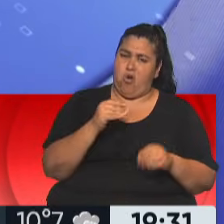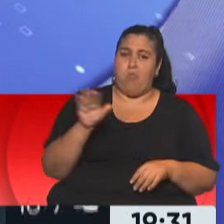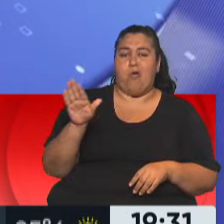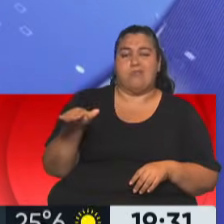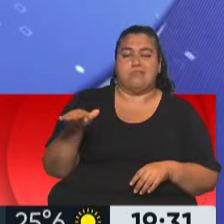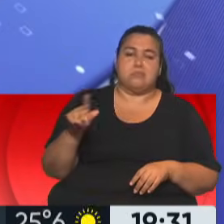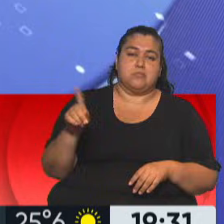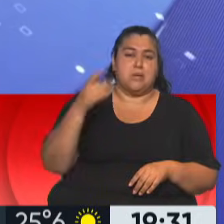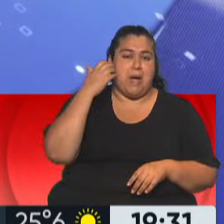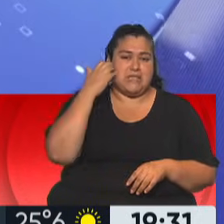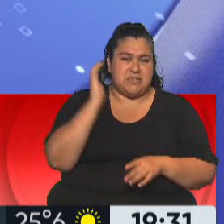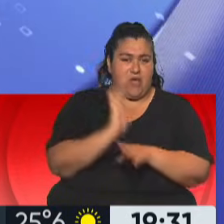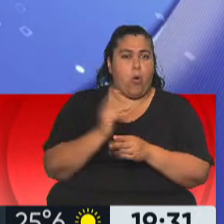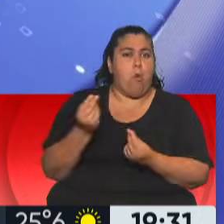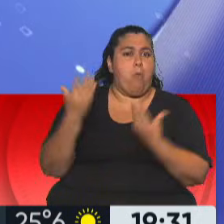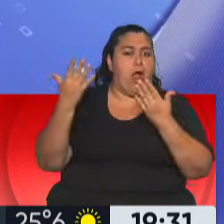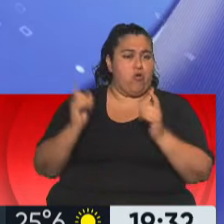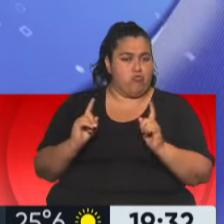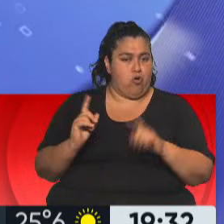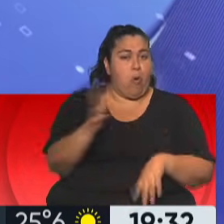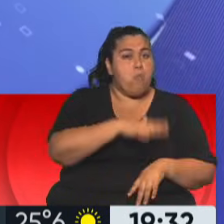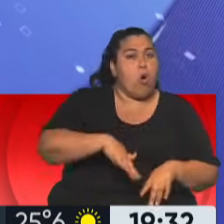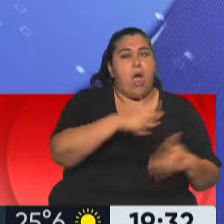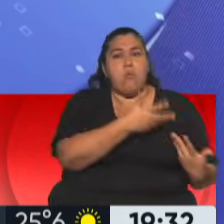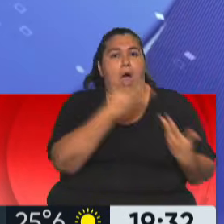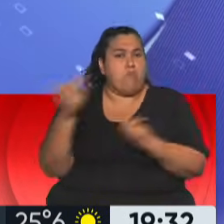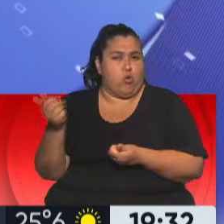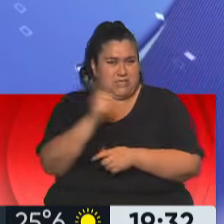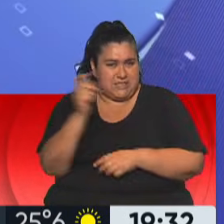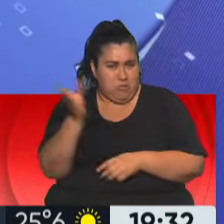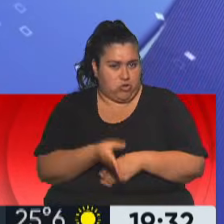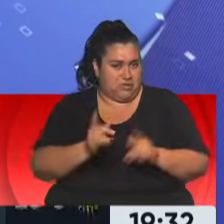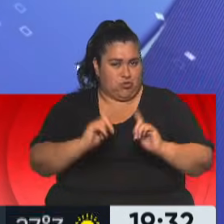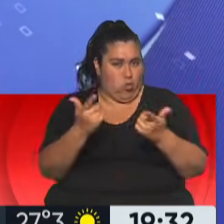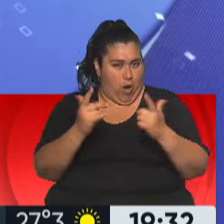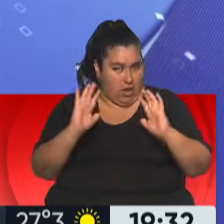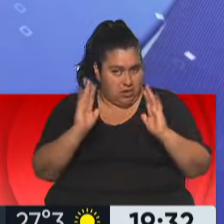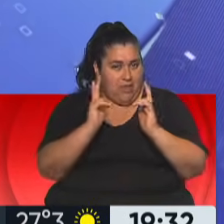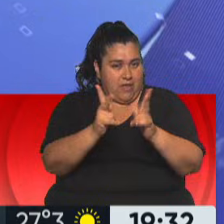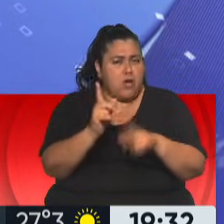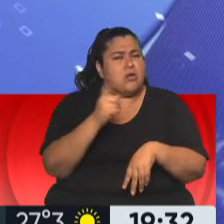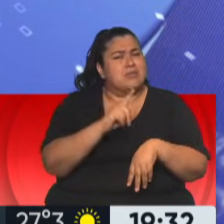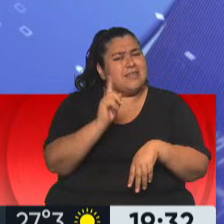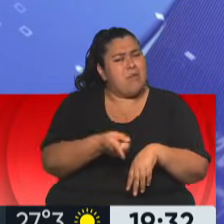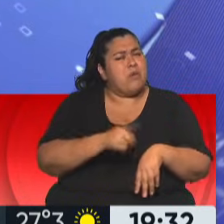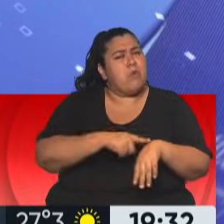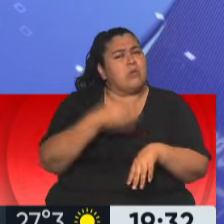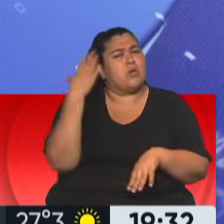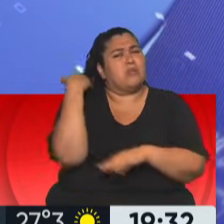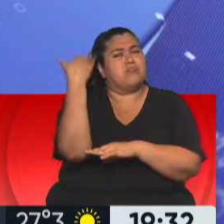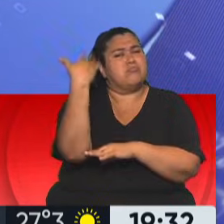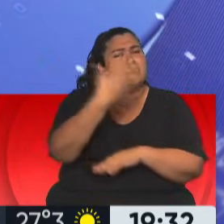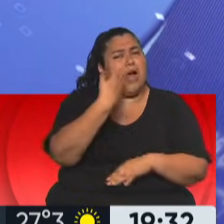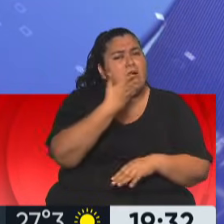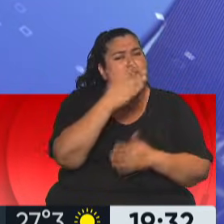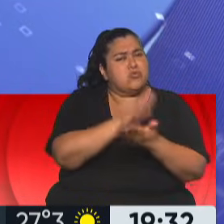Corina Machado, como que el pueblo no está todo con ella. Sí. Al principio, había dudas cuando él habló en su conferencia, no estaba claro si estaba hablando